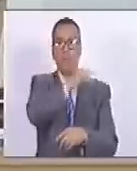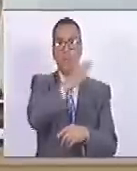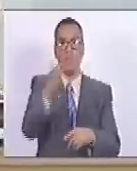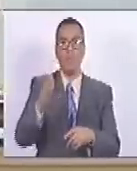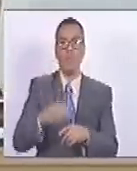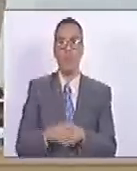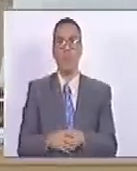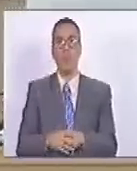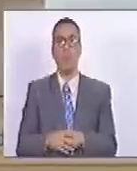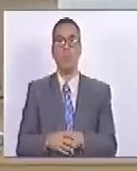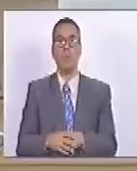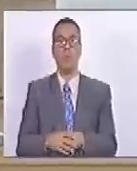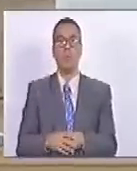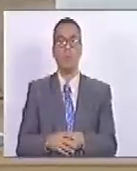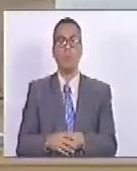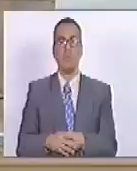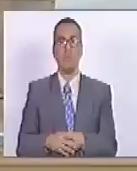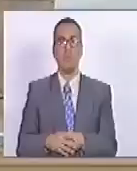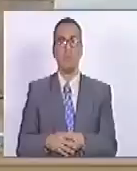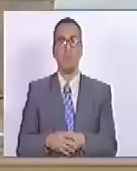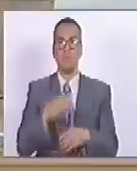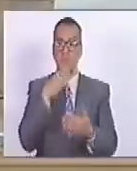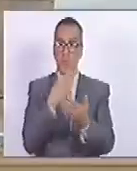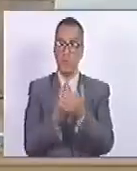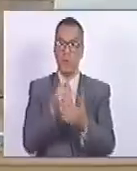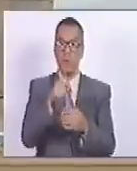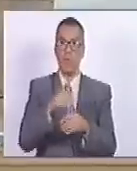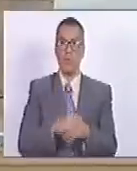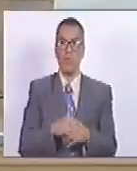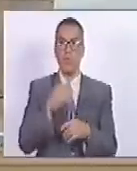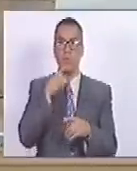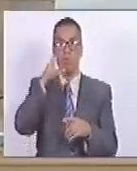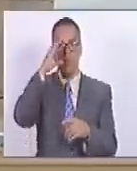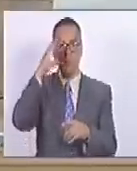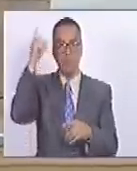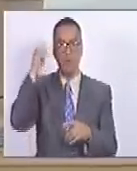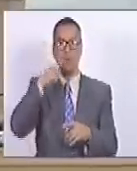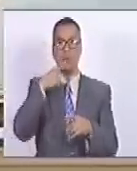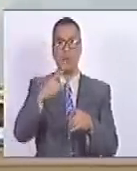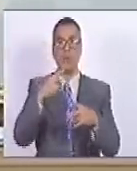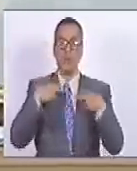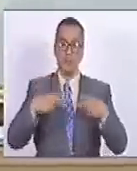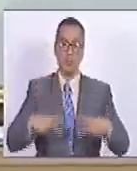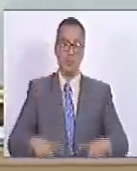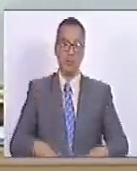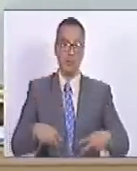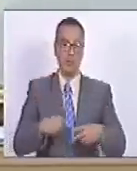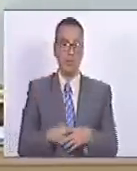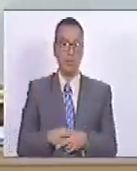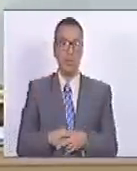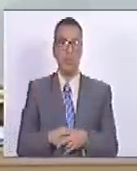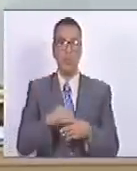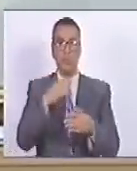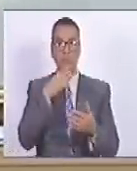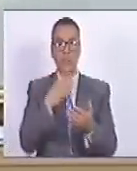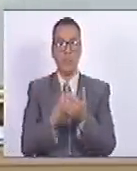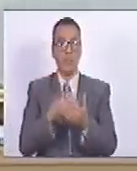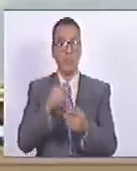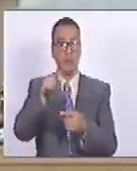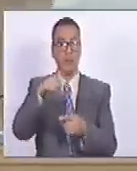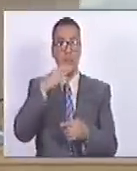fueron ellos, yo doy gracias a Dios, doy gracias a la vida, doy gracias al